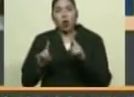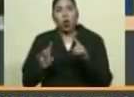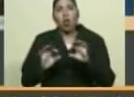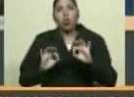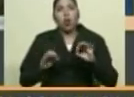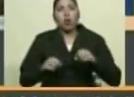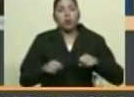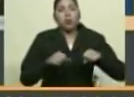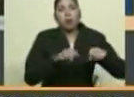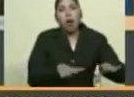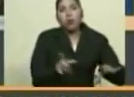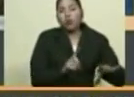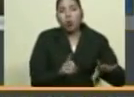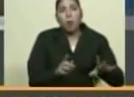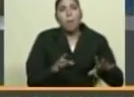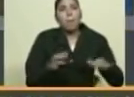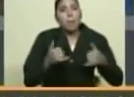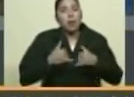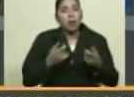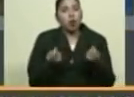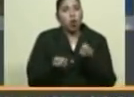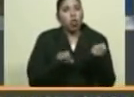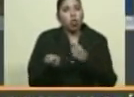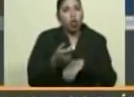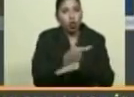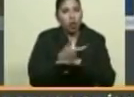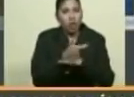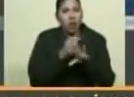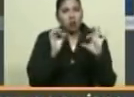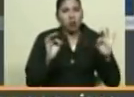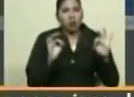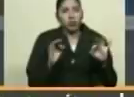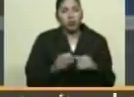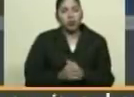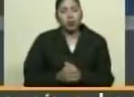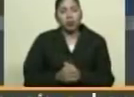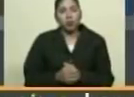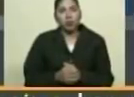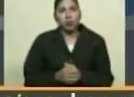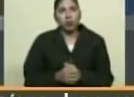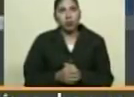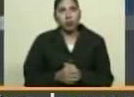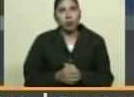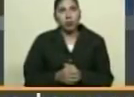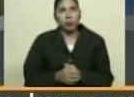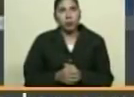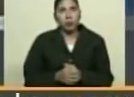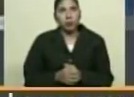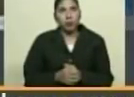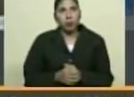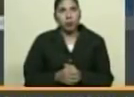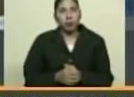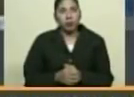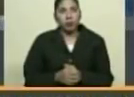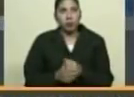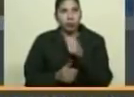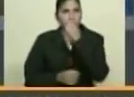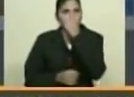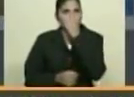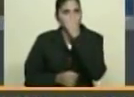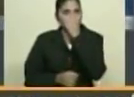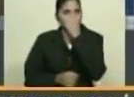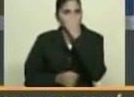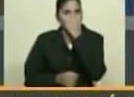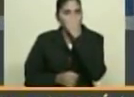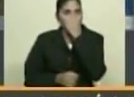Chávez. No permitan, repitan donde puedan quién es Hugo Chávez, para que los más pequeños no